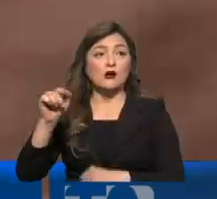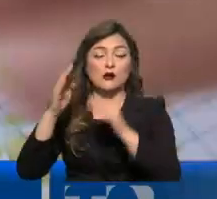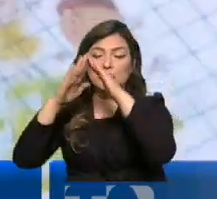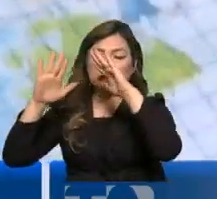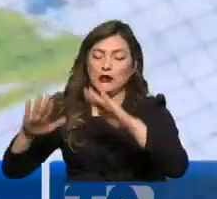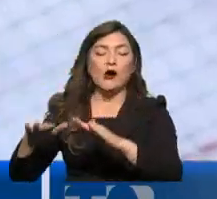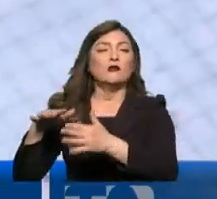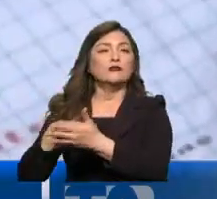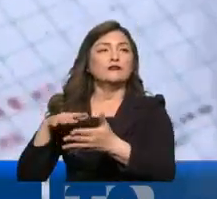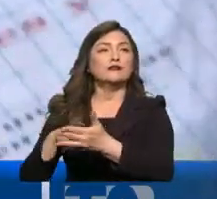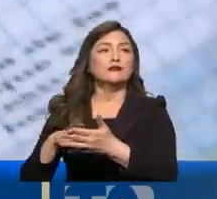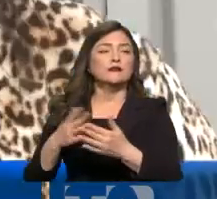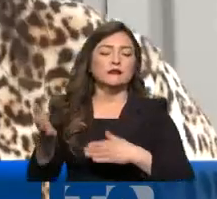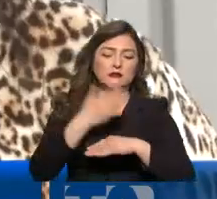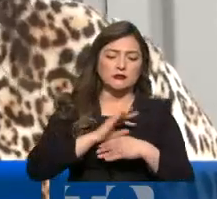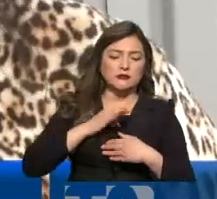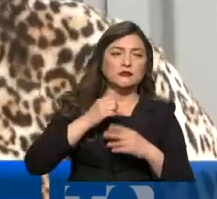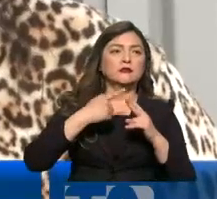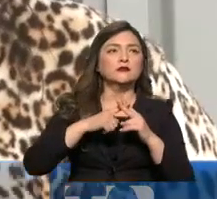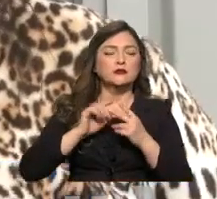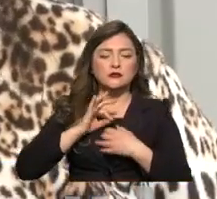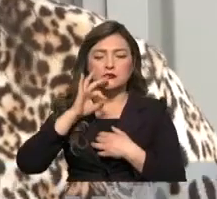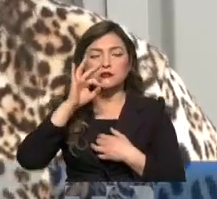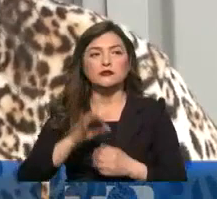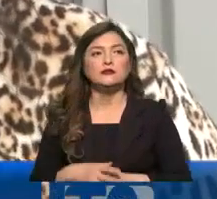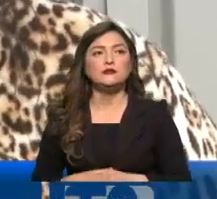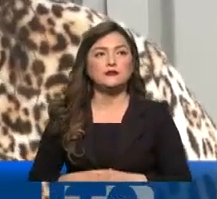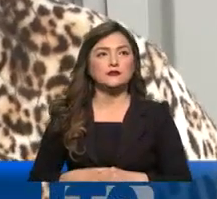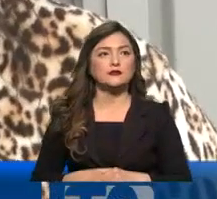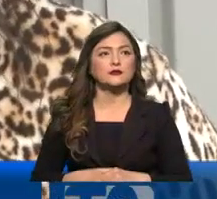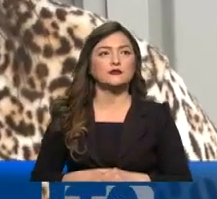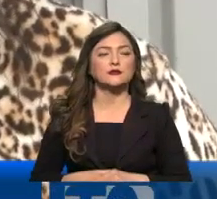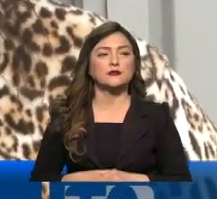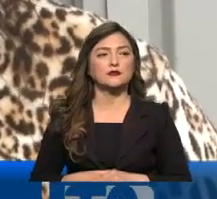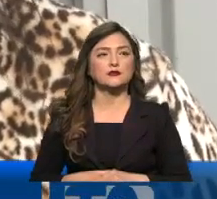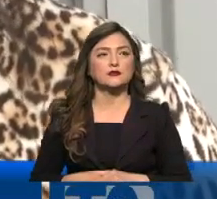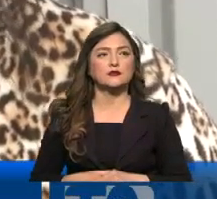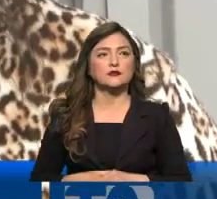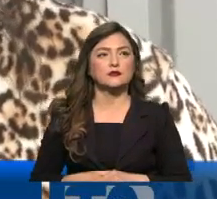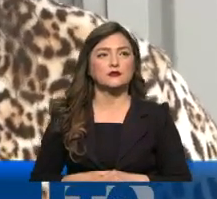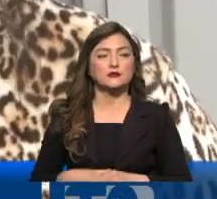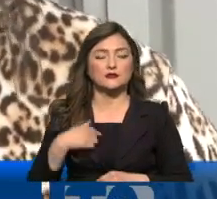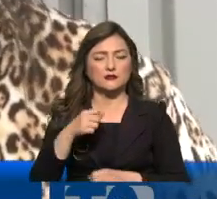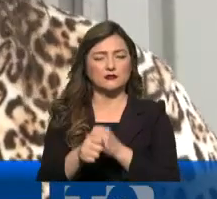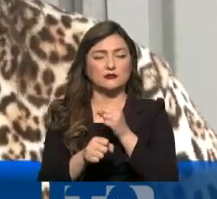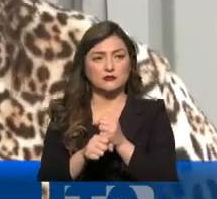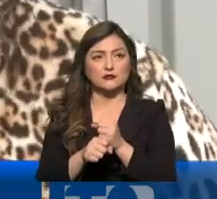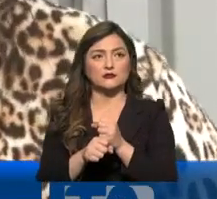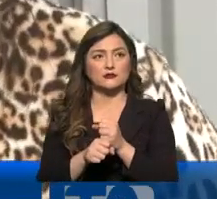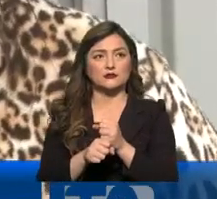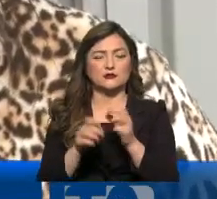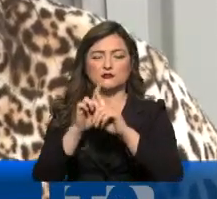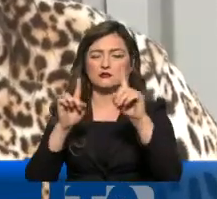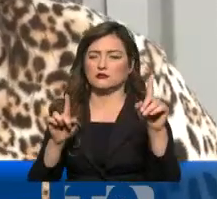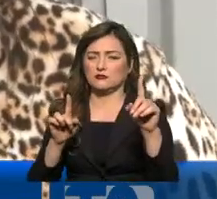continúan que inició la pandemia del coronavirus. No, yo en mi caso no, este año no quiero que siga así mismo